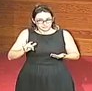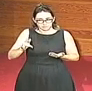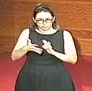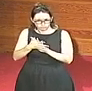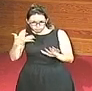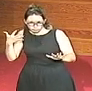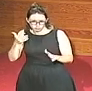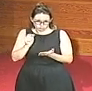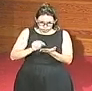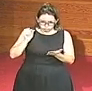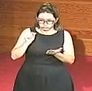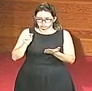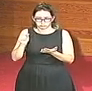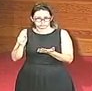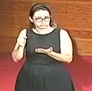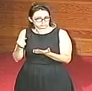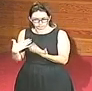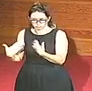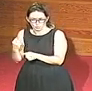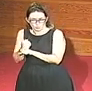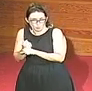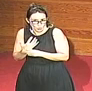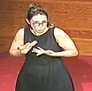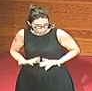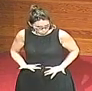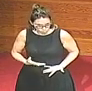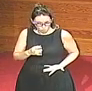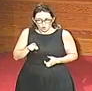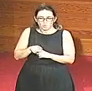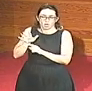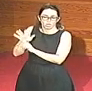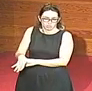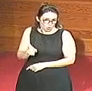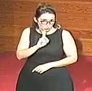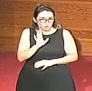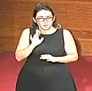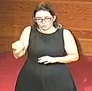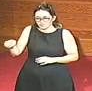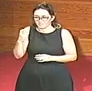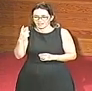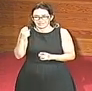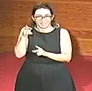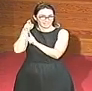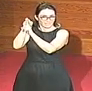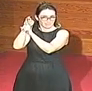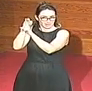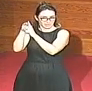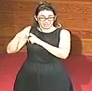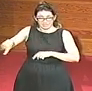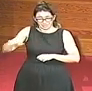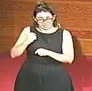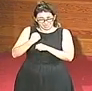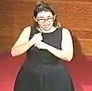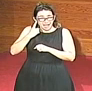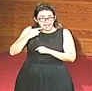rapidez, que da gusto trabajar con ellos y que en absoluto los voy a denostar, pero que no tienen referencia y que tienen unos hábitos de trabajo que